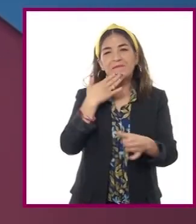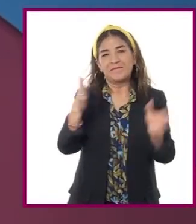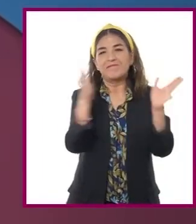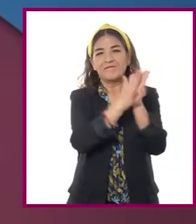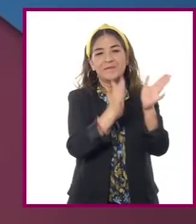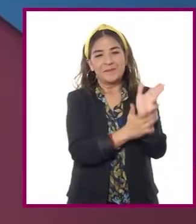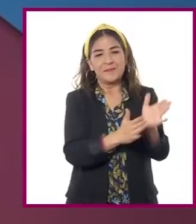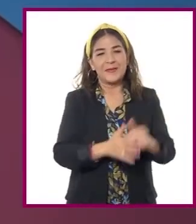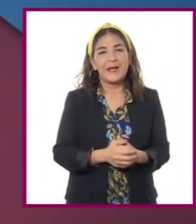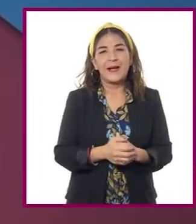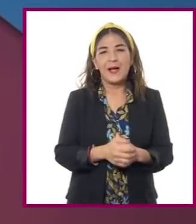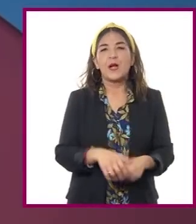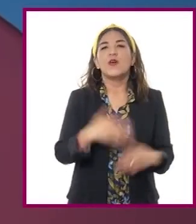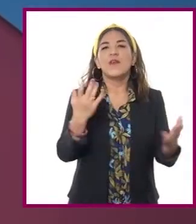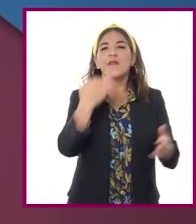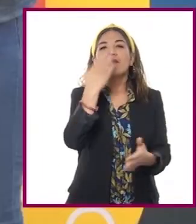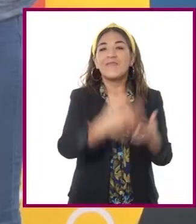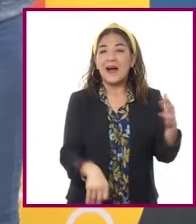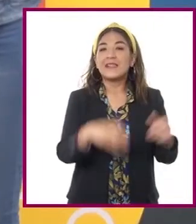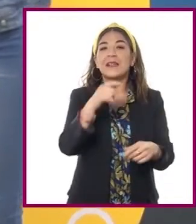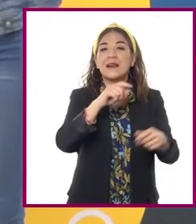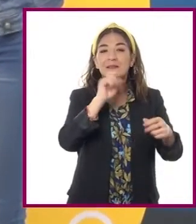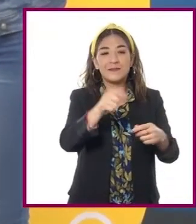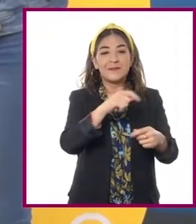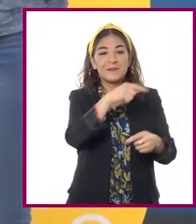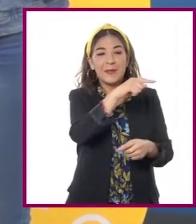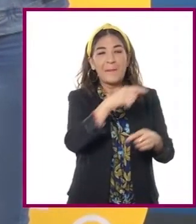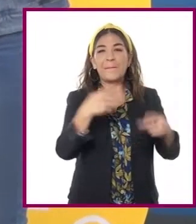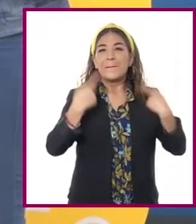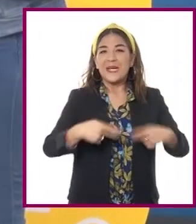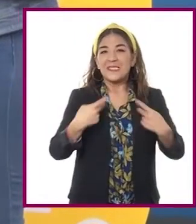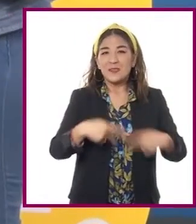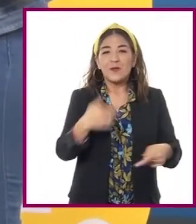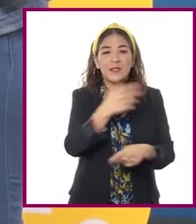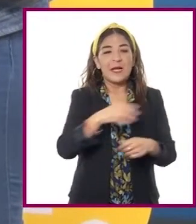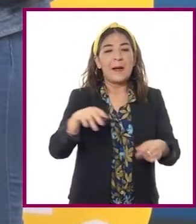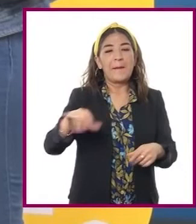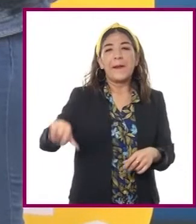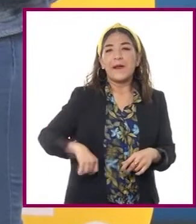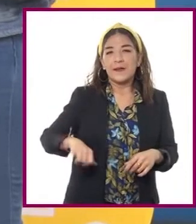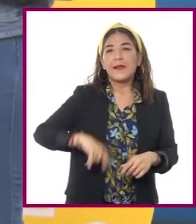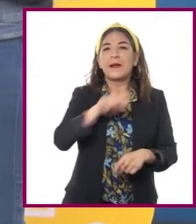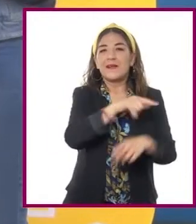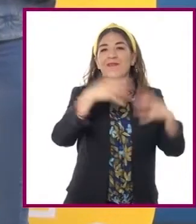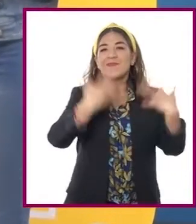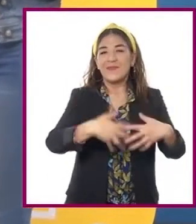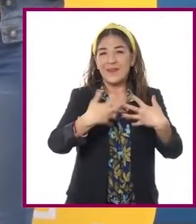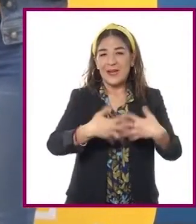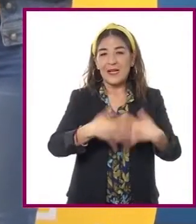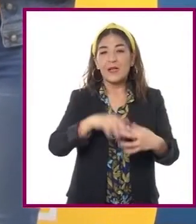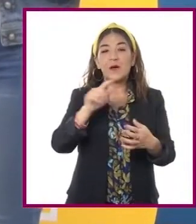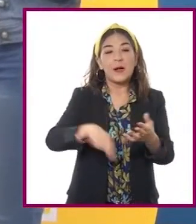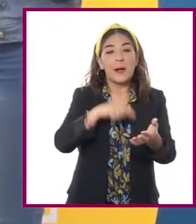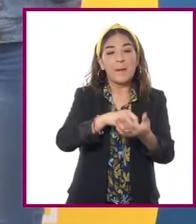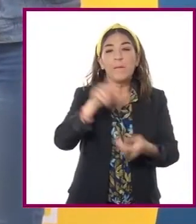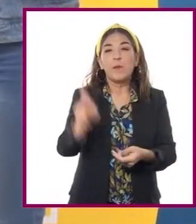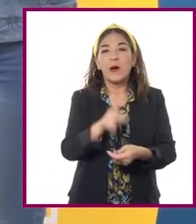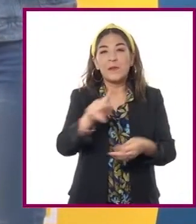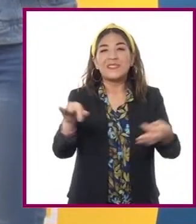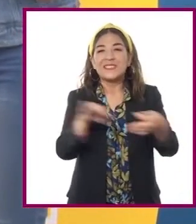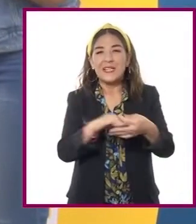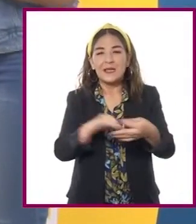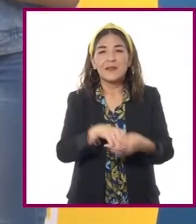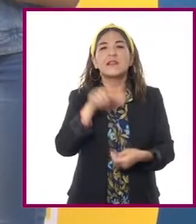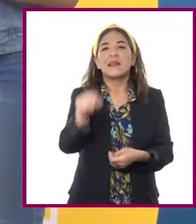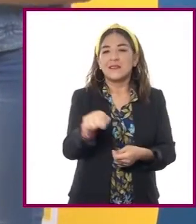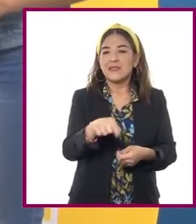hay de las y los demás implicados? Los intereses de las y los trabajadores del poblado contiguo es